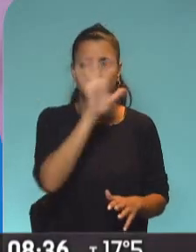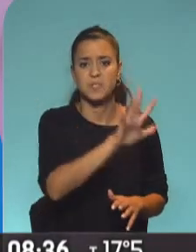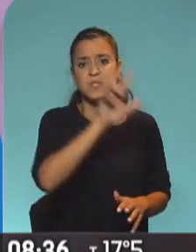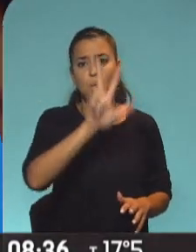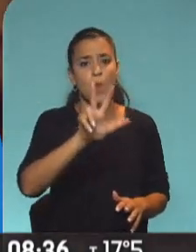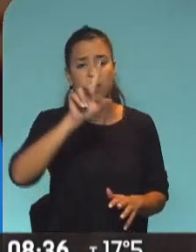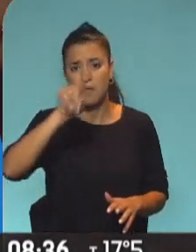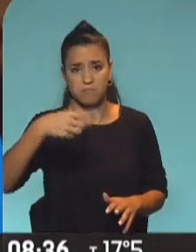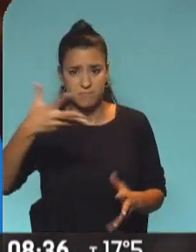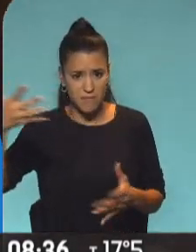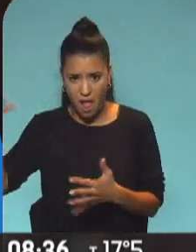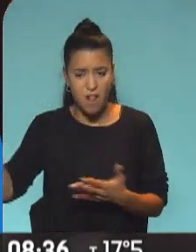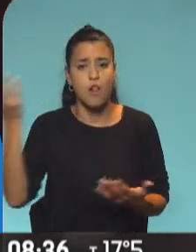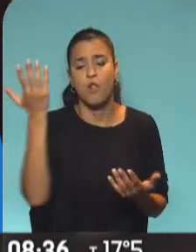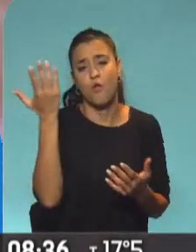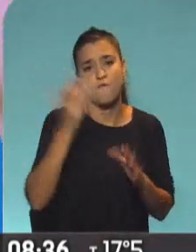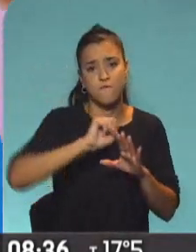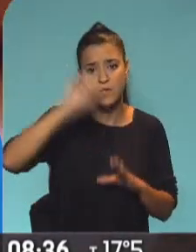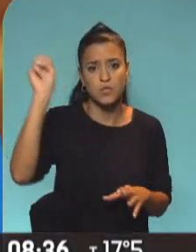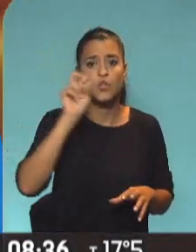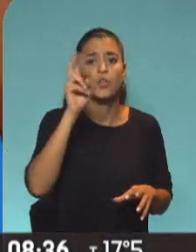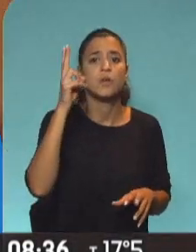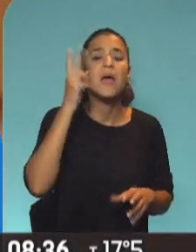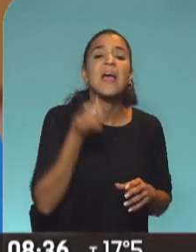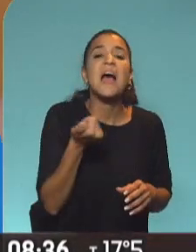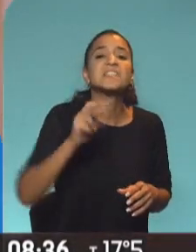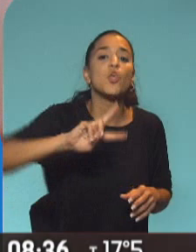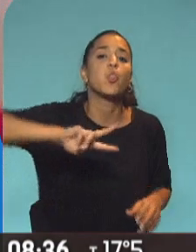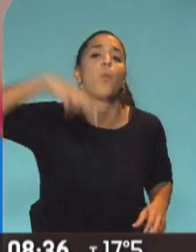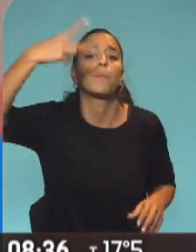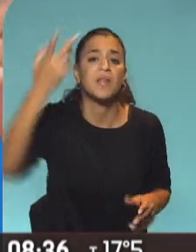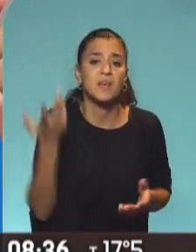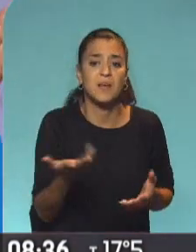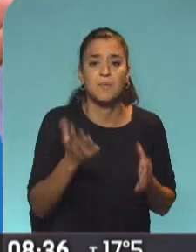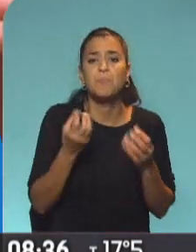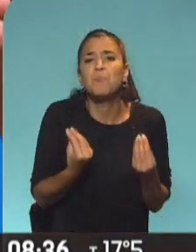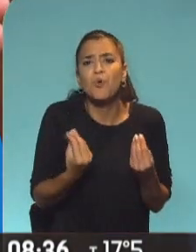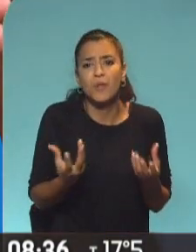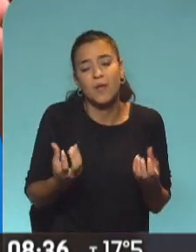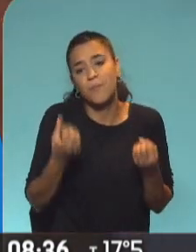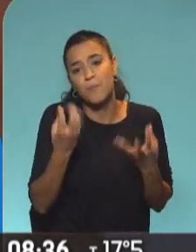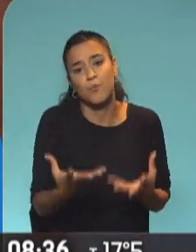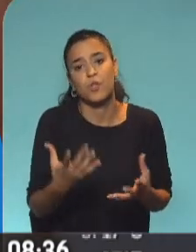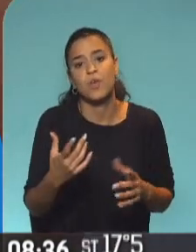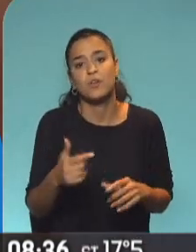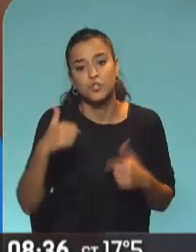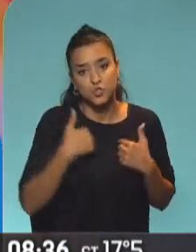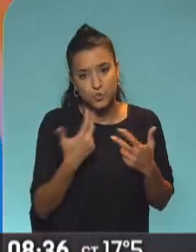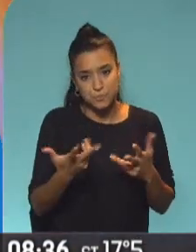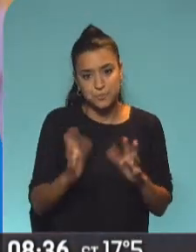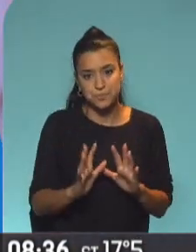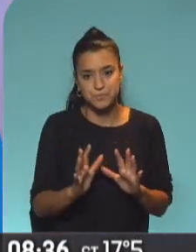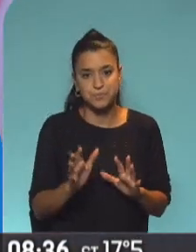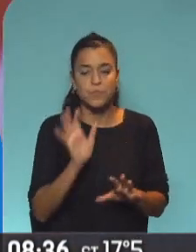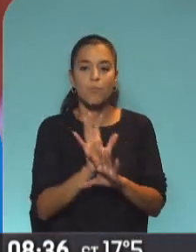53 y pico fue la inflación, ¿no es cierto?, anual, 92, casi duplica. ¿Y por qué? Y porque, bueno, no hay, yo diría, digamos, haciendo